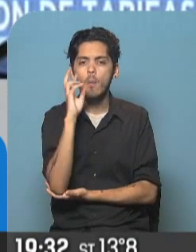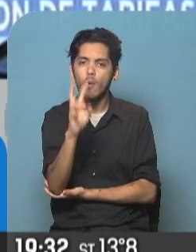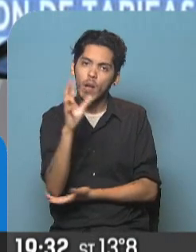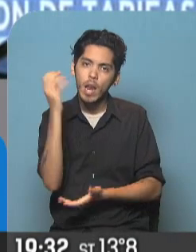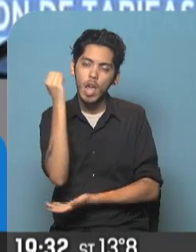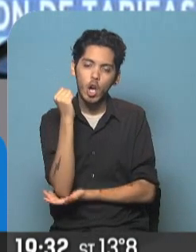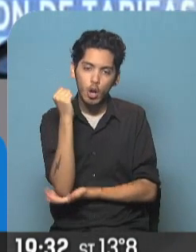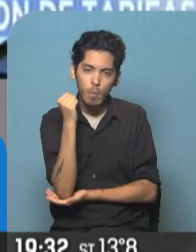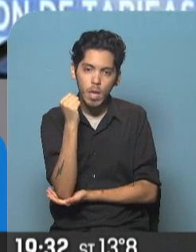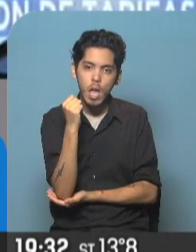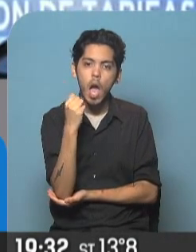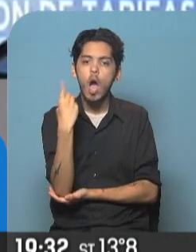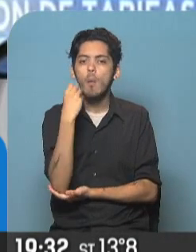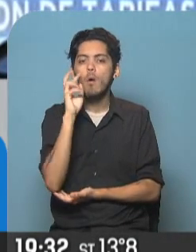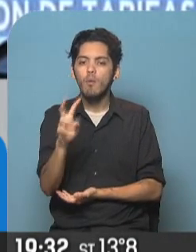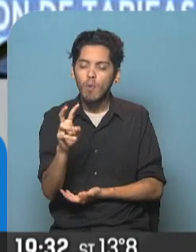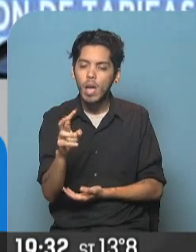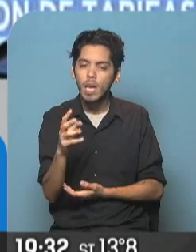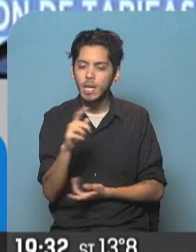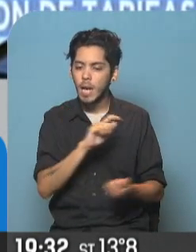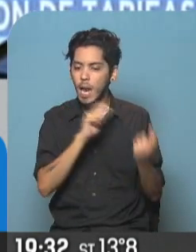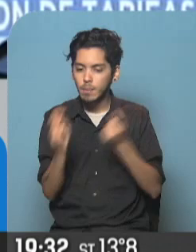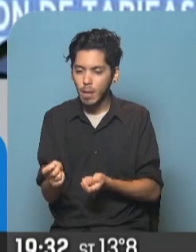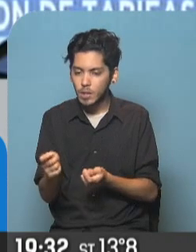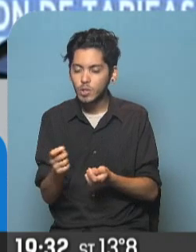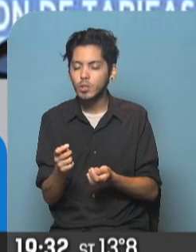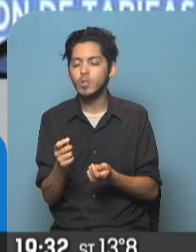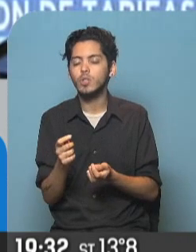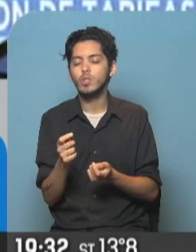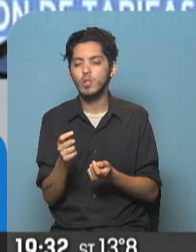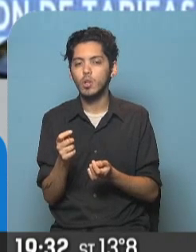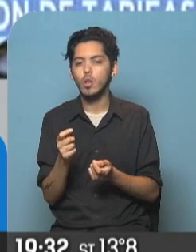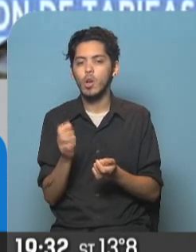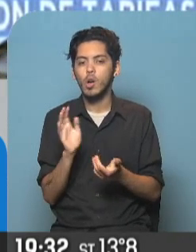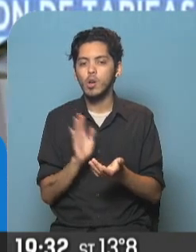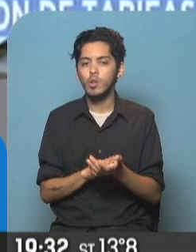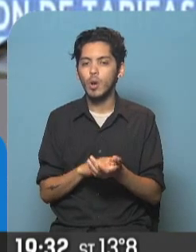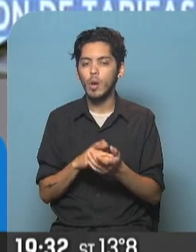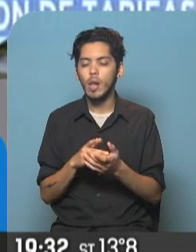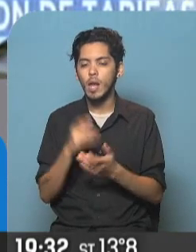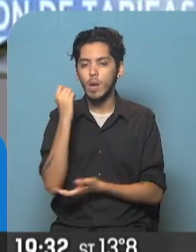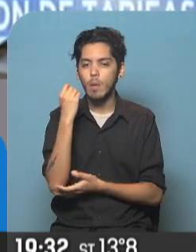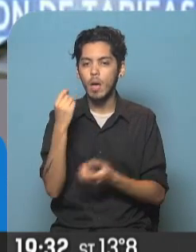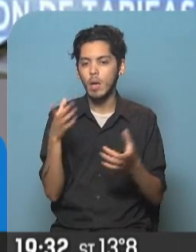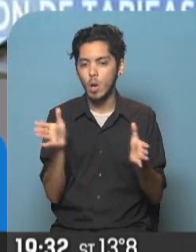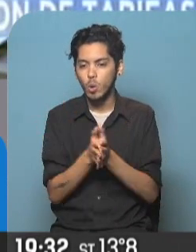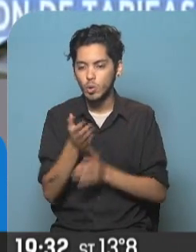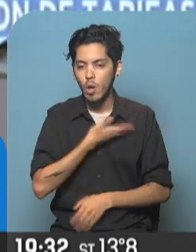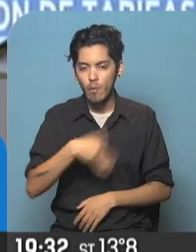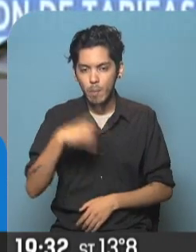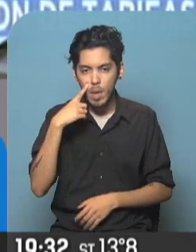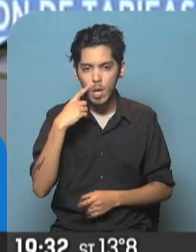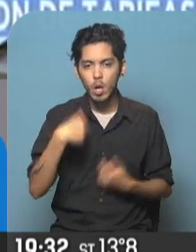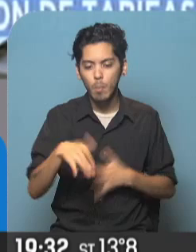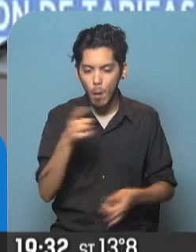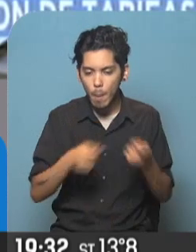como ven la transición está económica donde se va a tener que hacer con el fondo monetario por detrás cómo se va a manejar cómo